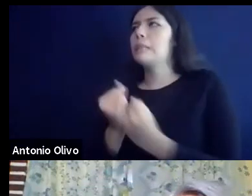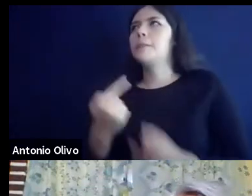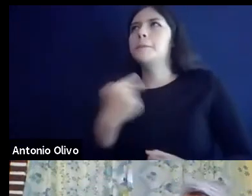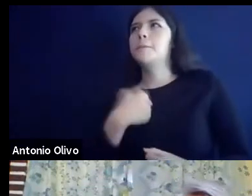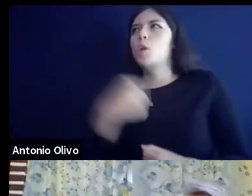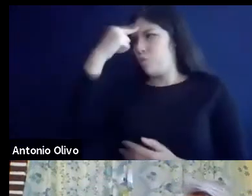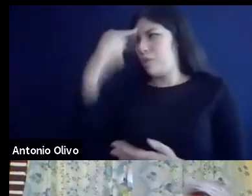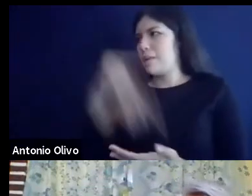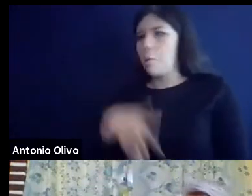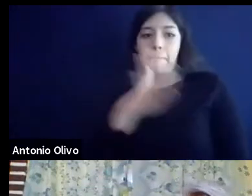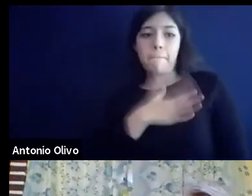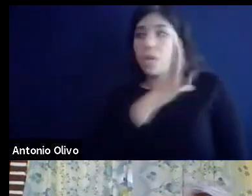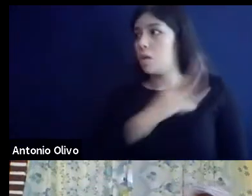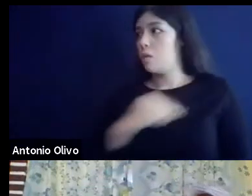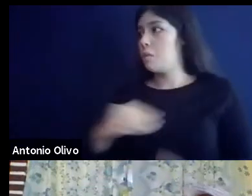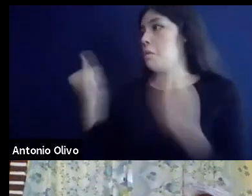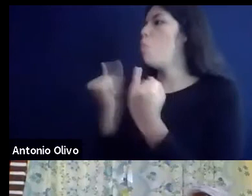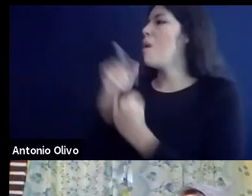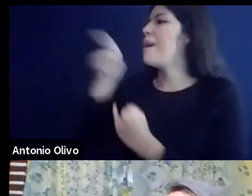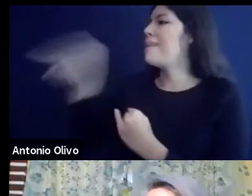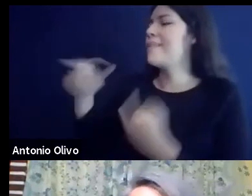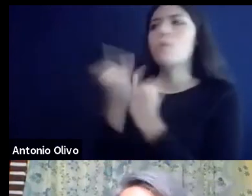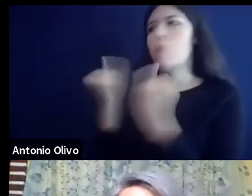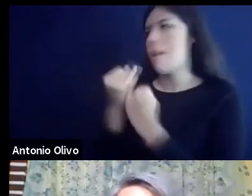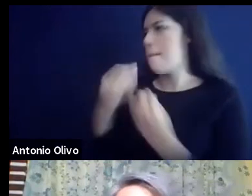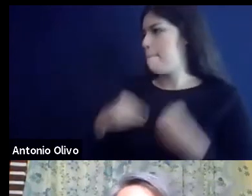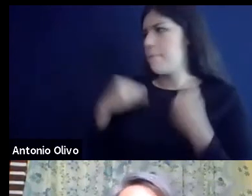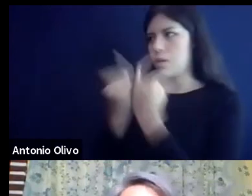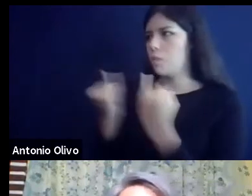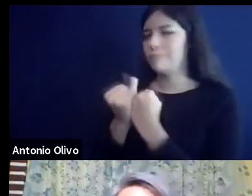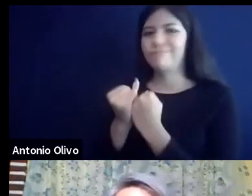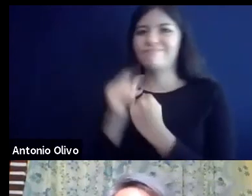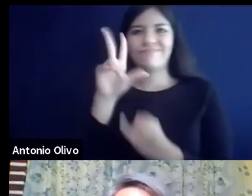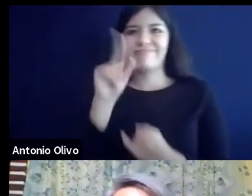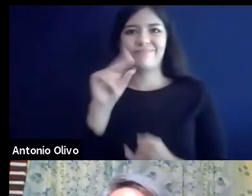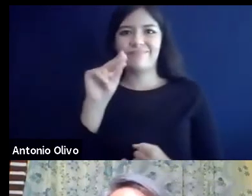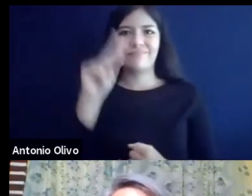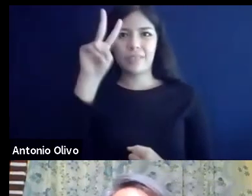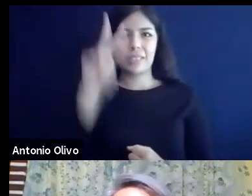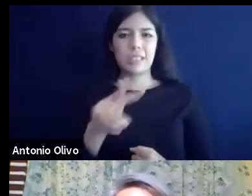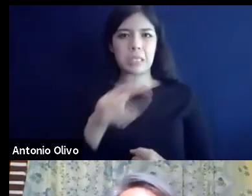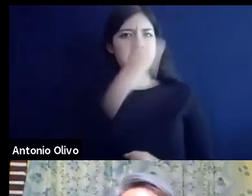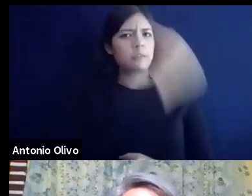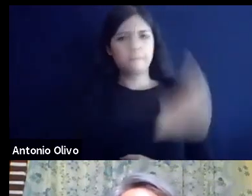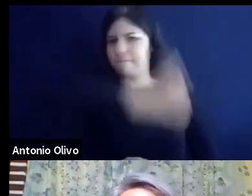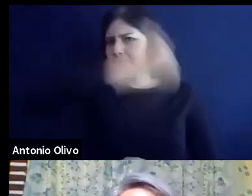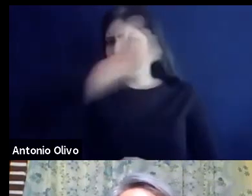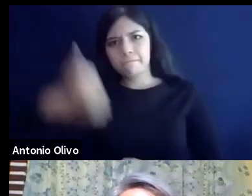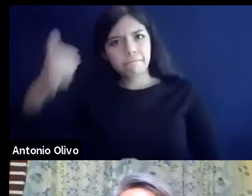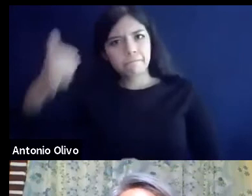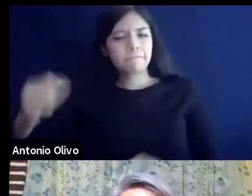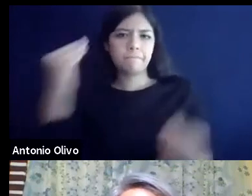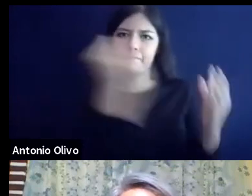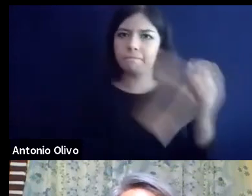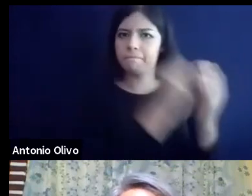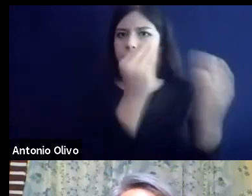esto. 1, 2, 3. Y tú dices, no, espérame, no es lo mismo. No es lo mismo que lo mismo, aguántame, ¿no? El acto de inclusión es un